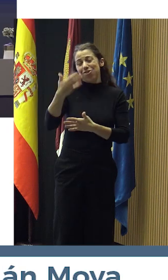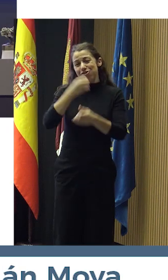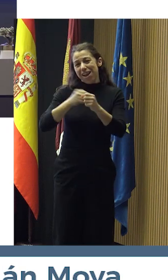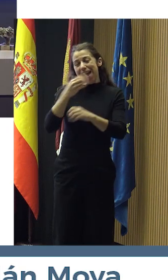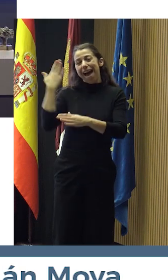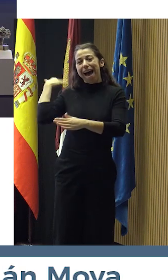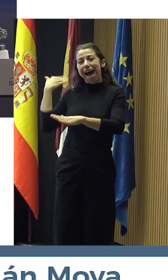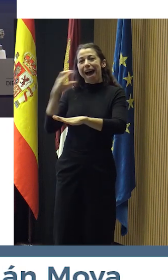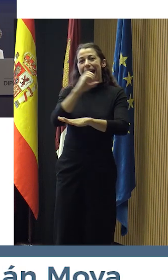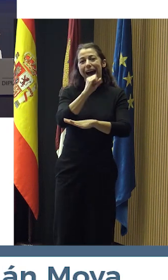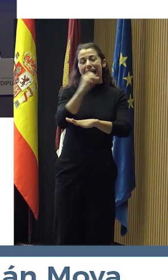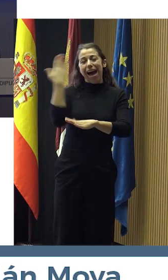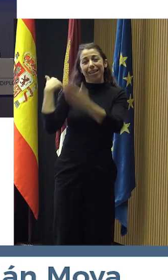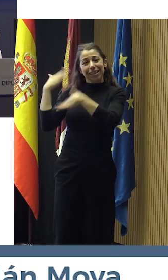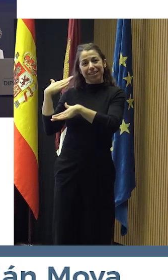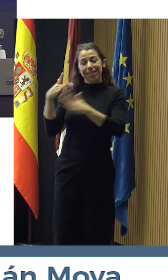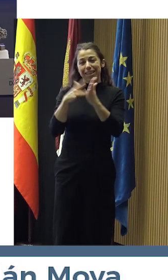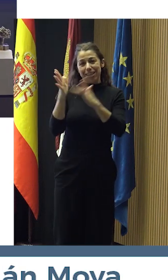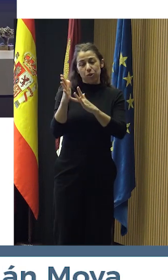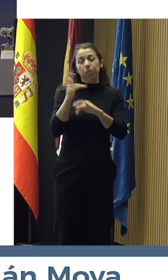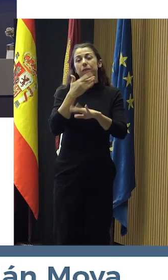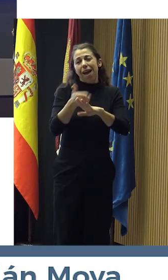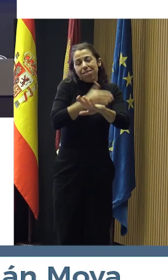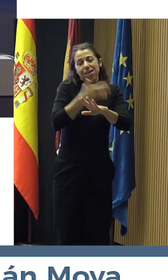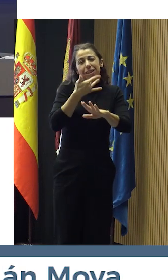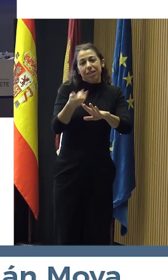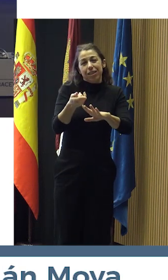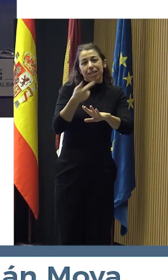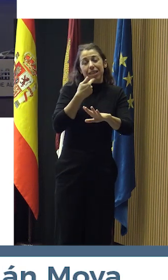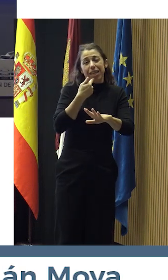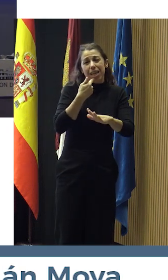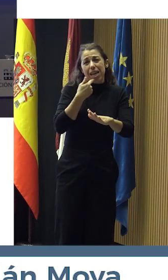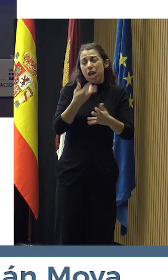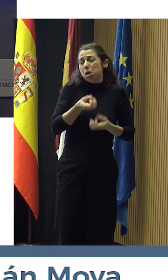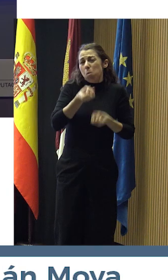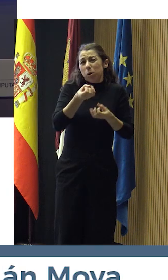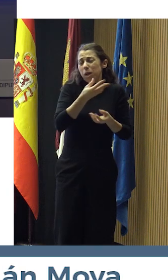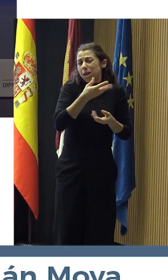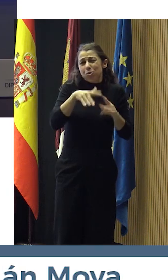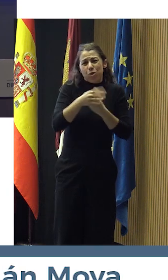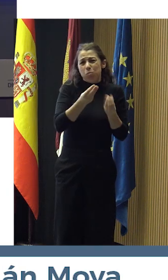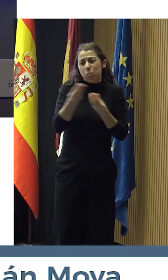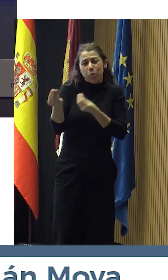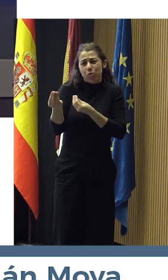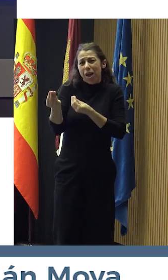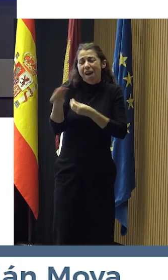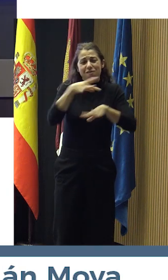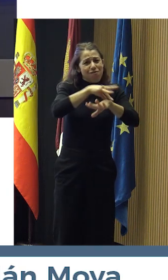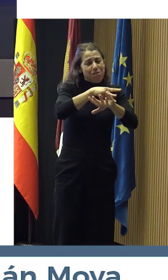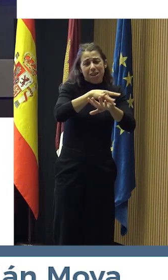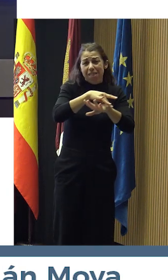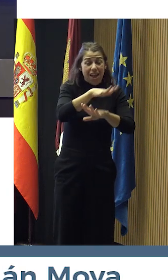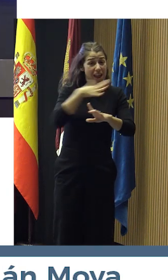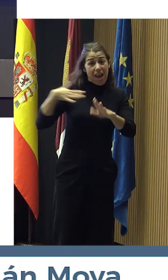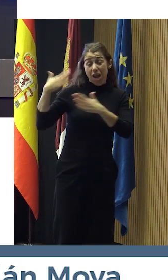Este papiro se encuentra en la Academia de Medicina de Nueva York, expuesto, y habla de muchísimos casos, de muchísimas enfermedades de la